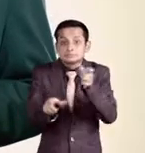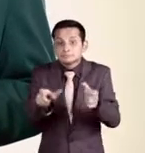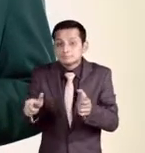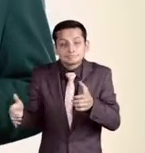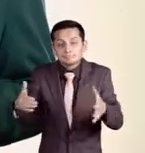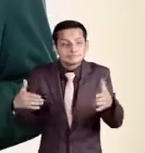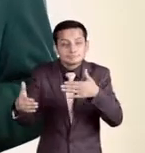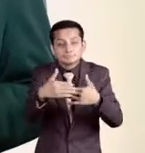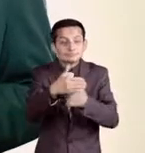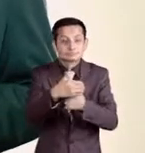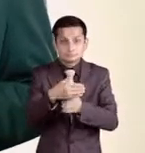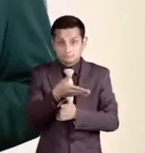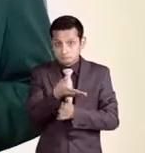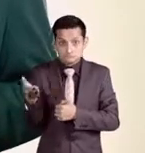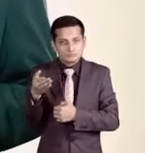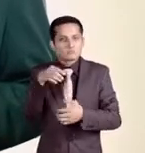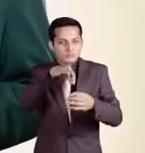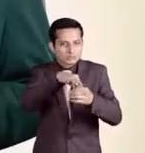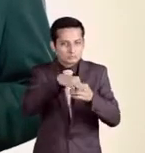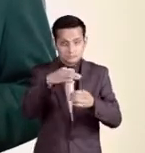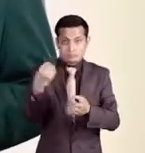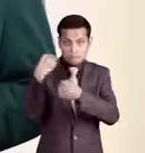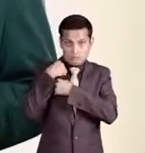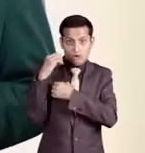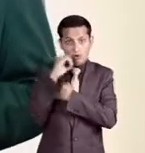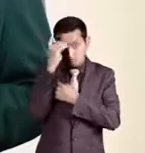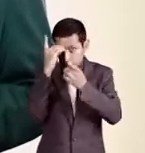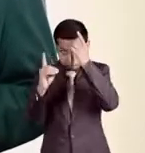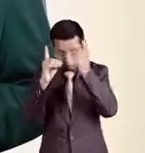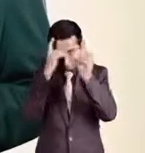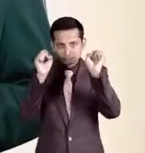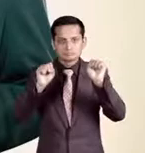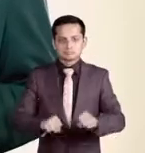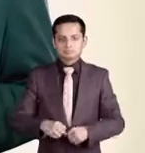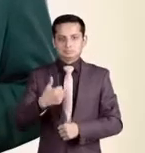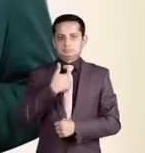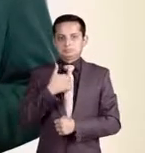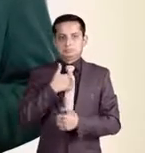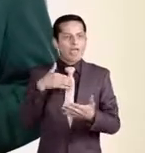y participativa que invita a todo ciudadano, con voto obligatorio o